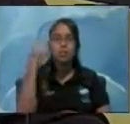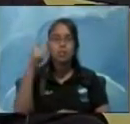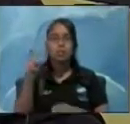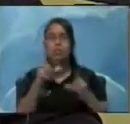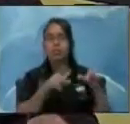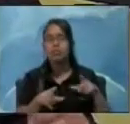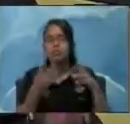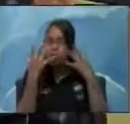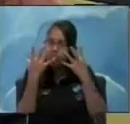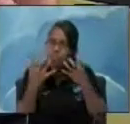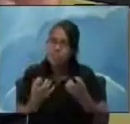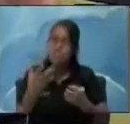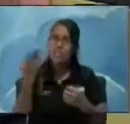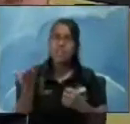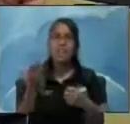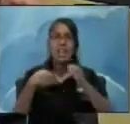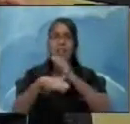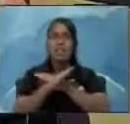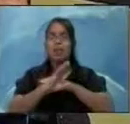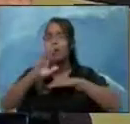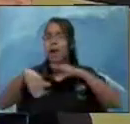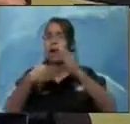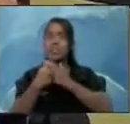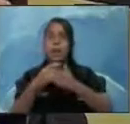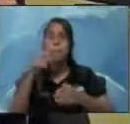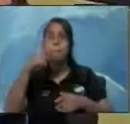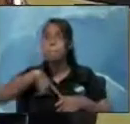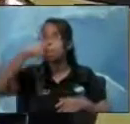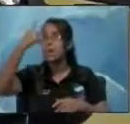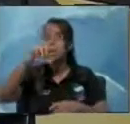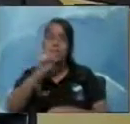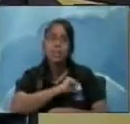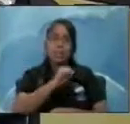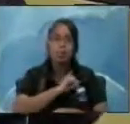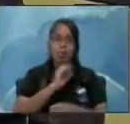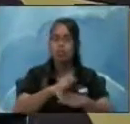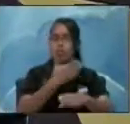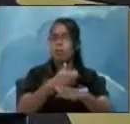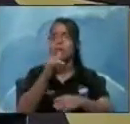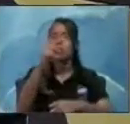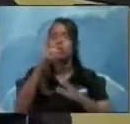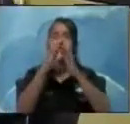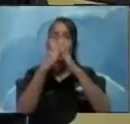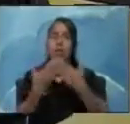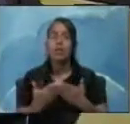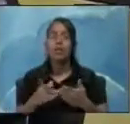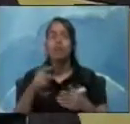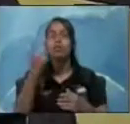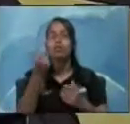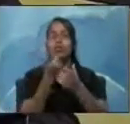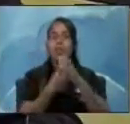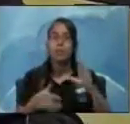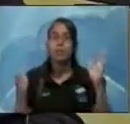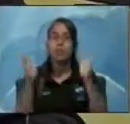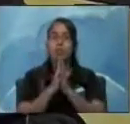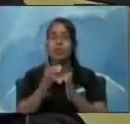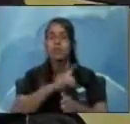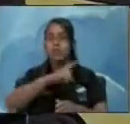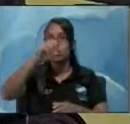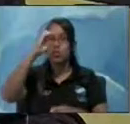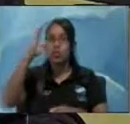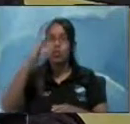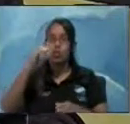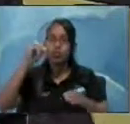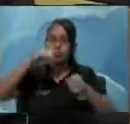cabizbajo que le daba hasta pena le daba temor compartir la palabra no cuando el espíritu santo de dios